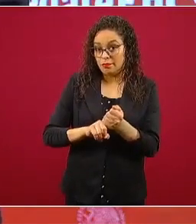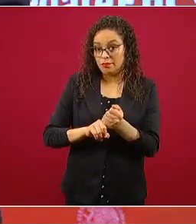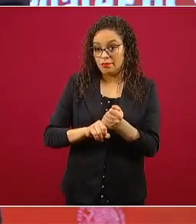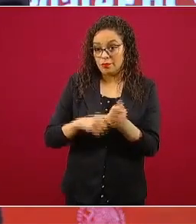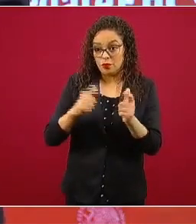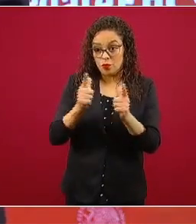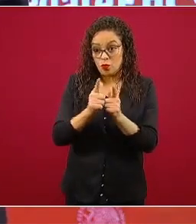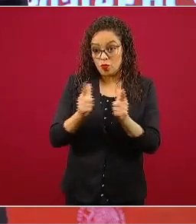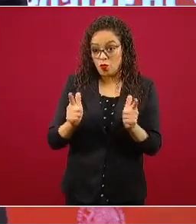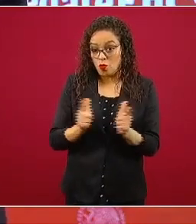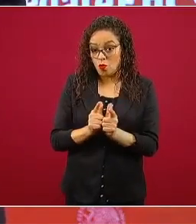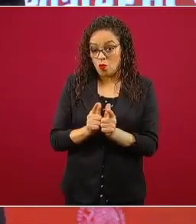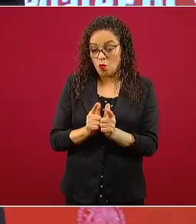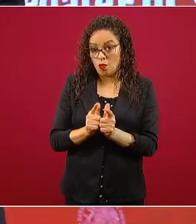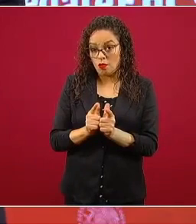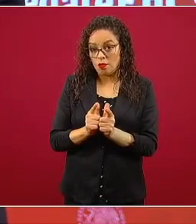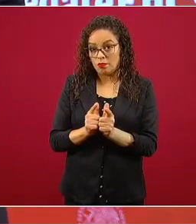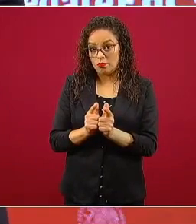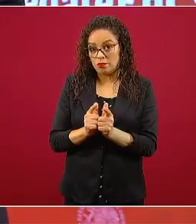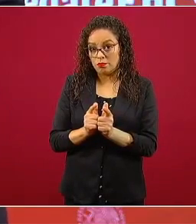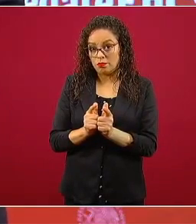por un grupo,